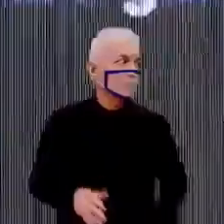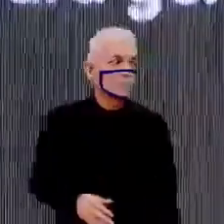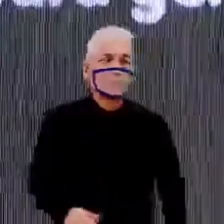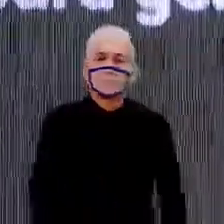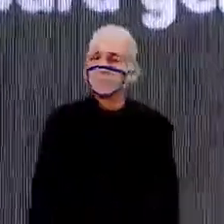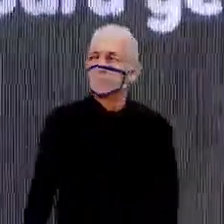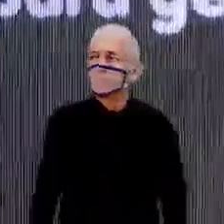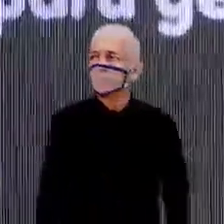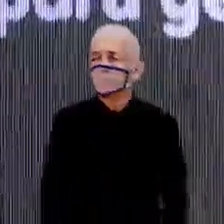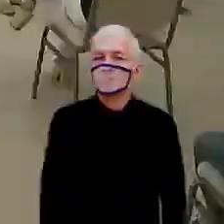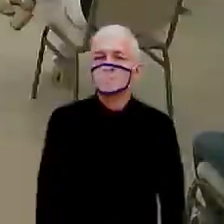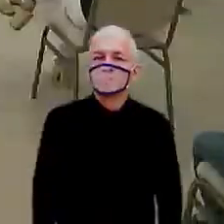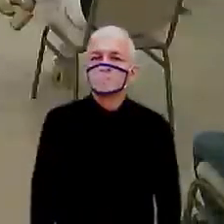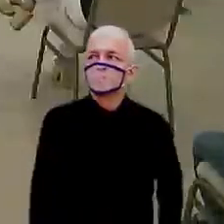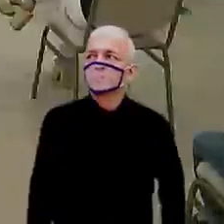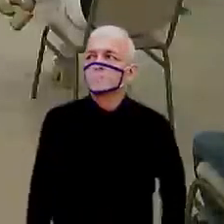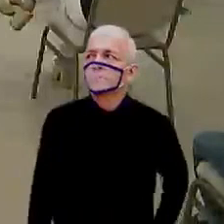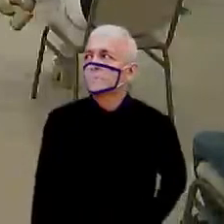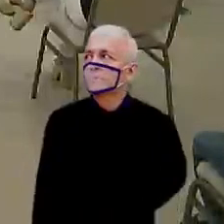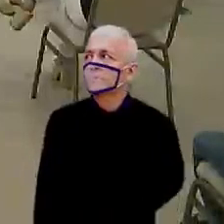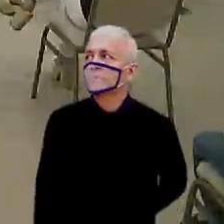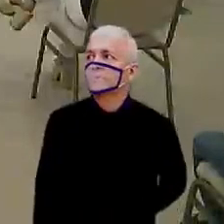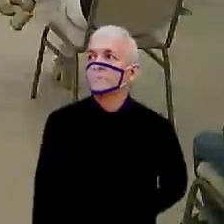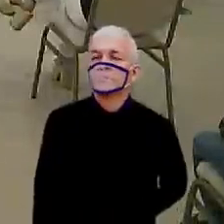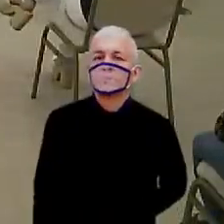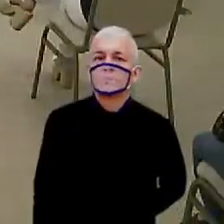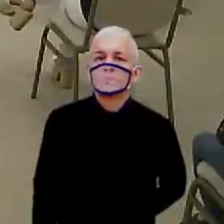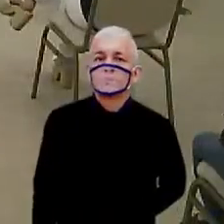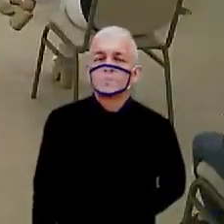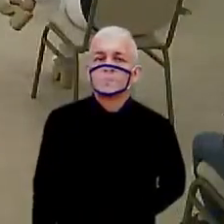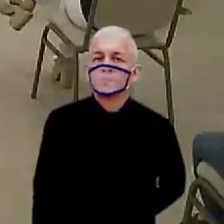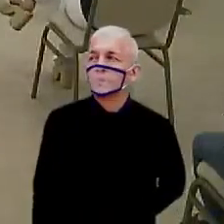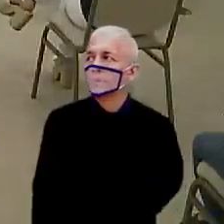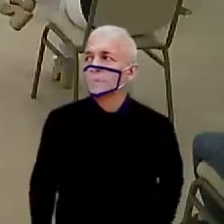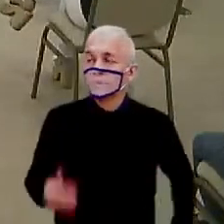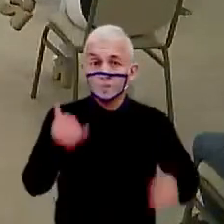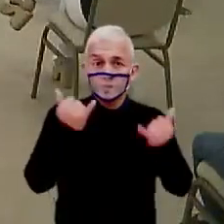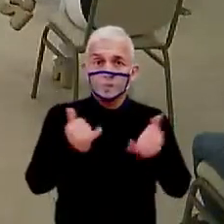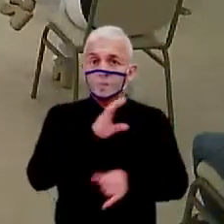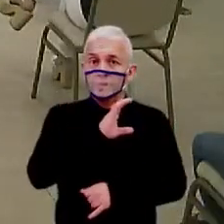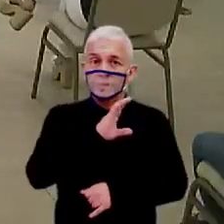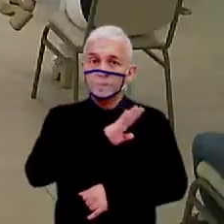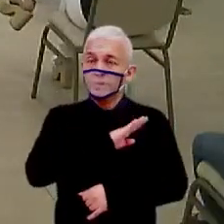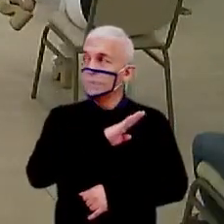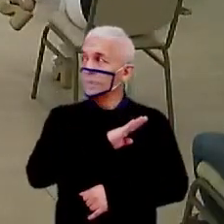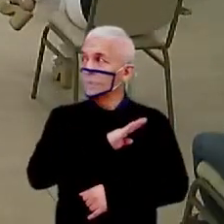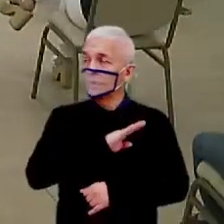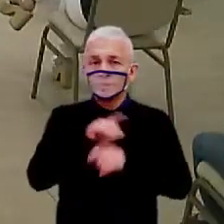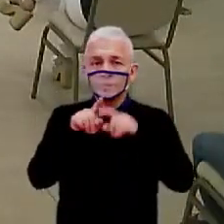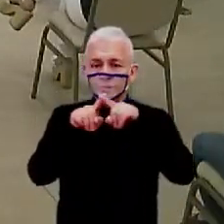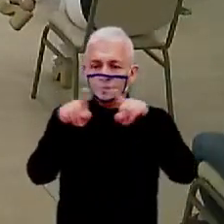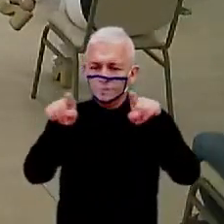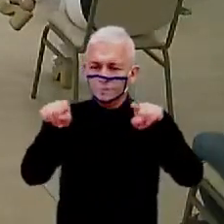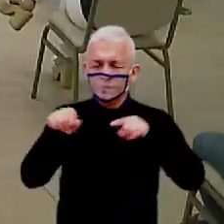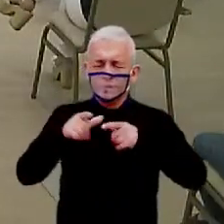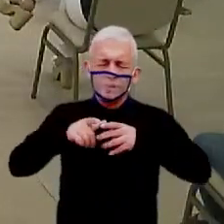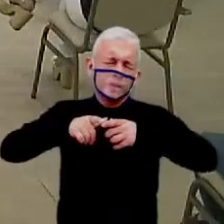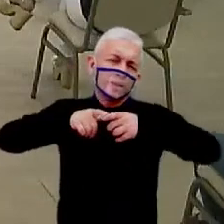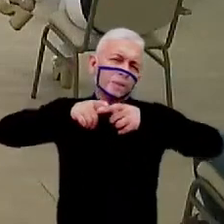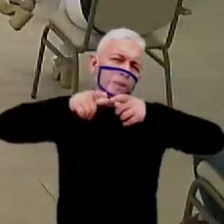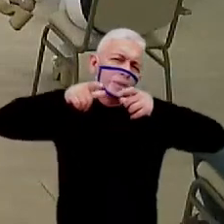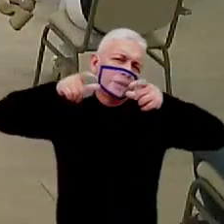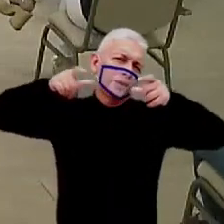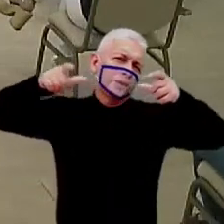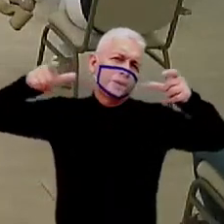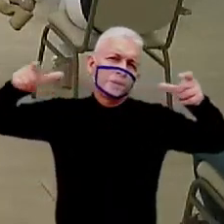explicando. Gracias, alcalde. En ese sentido, el alcalde lo comentaba, este es un terreno extensísimo cuando uno lo compara